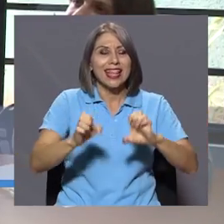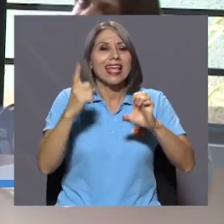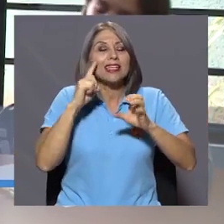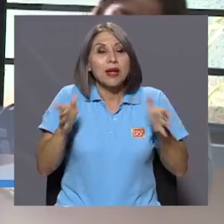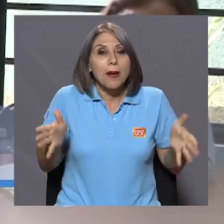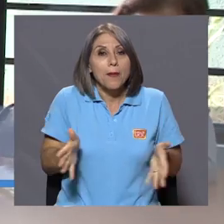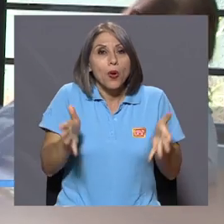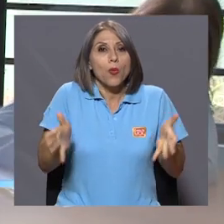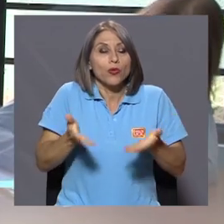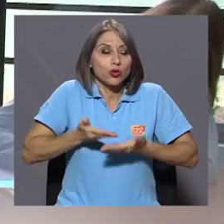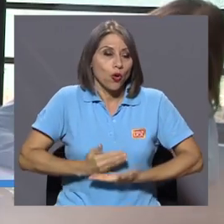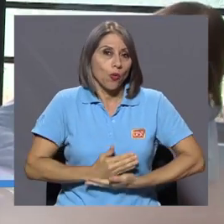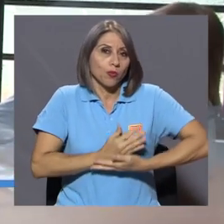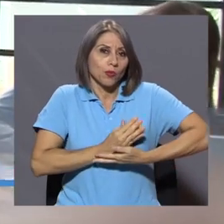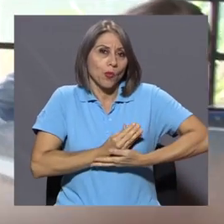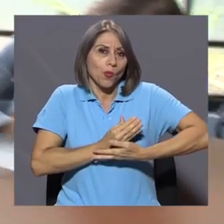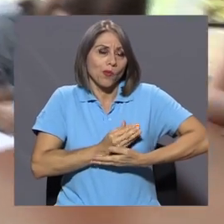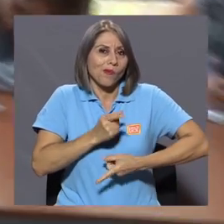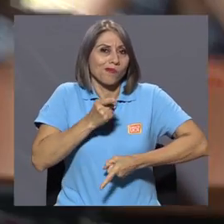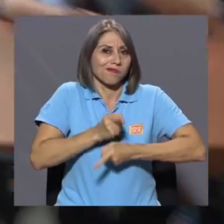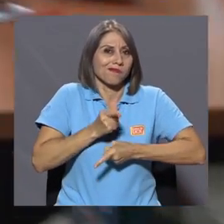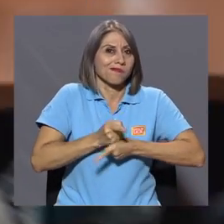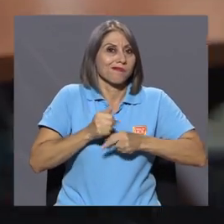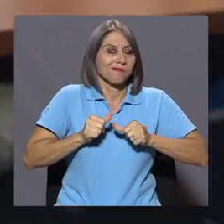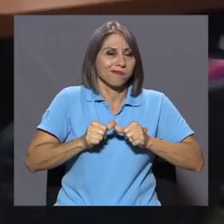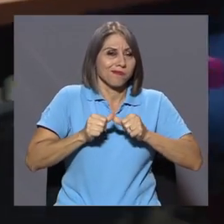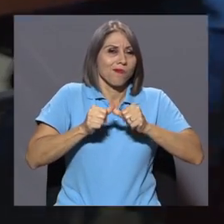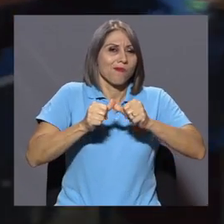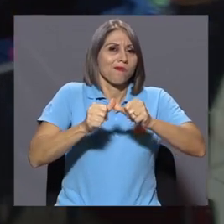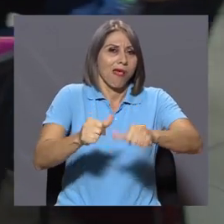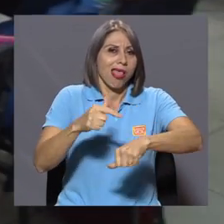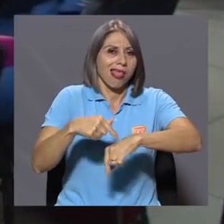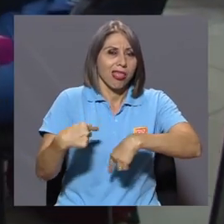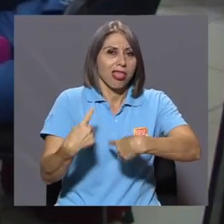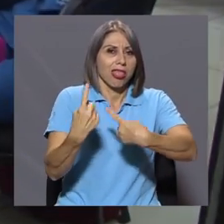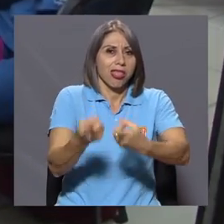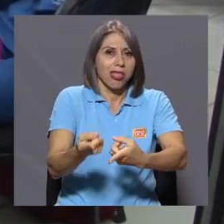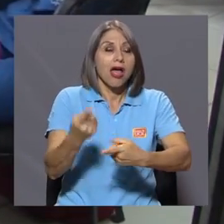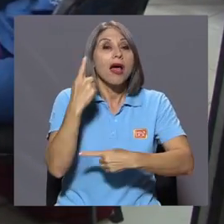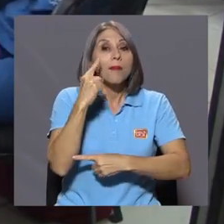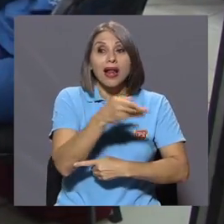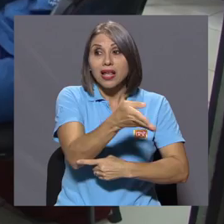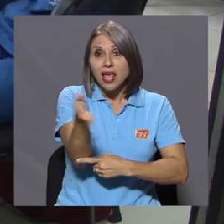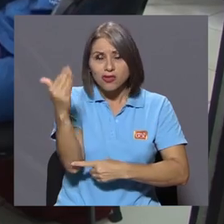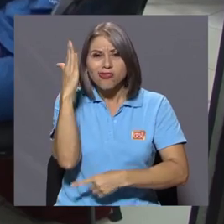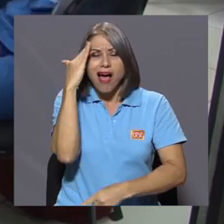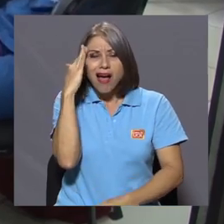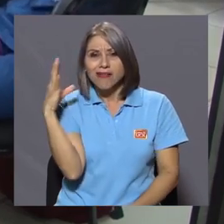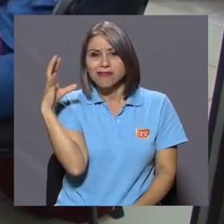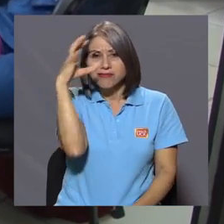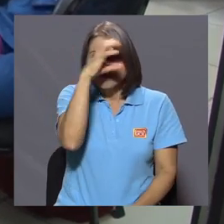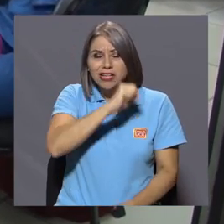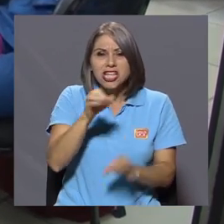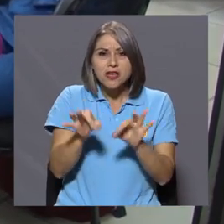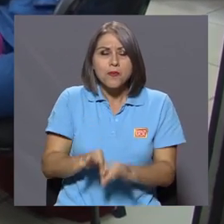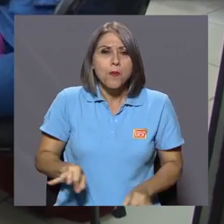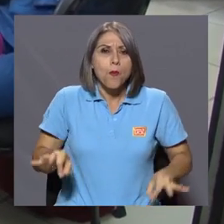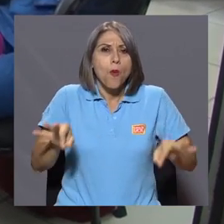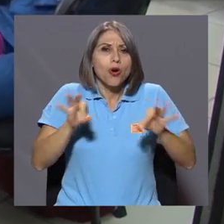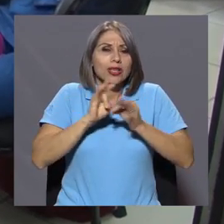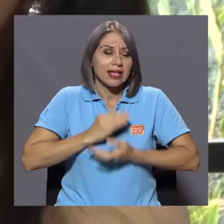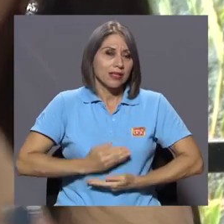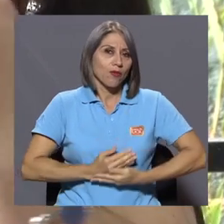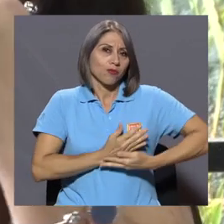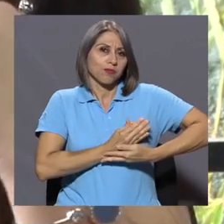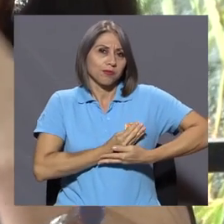la lactancia materna efectiva y prolongada, el cual pretende concientizar a la población sobre la importancia de la lactancia